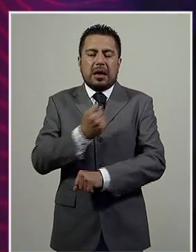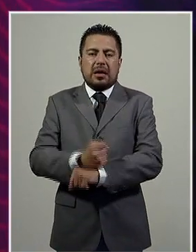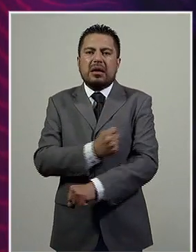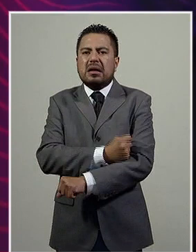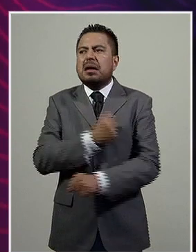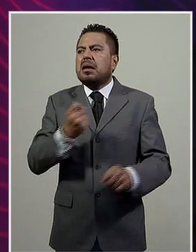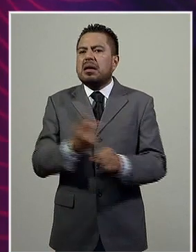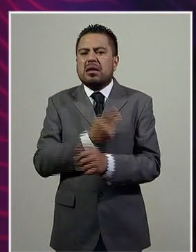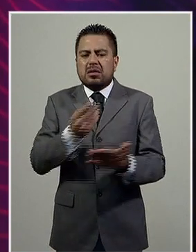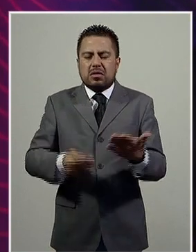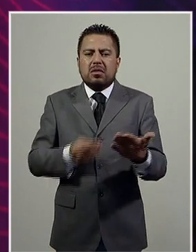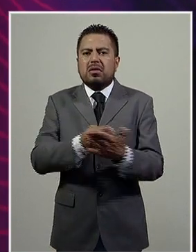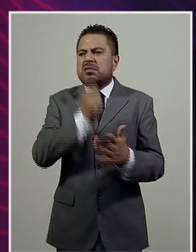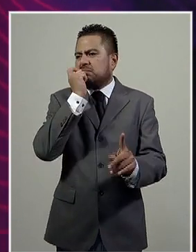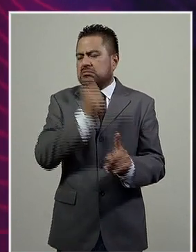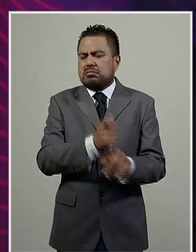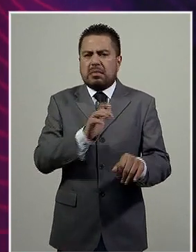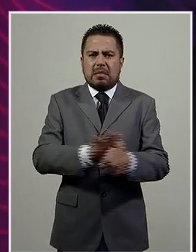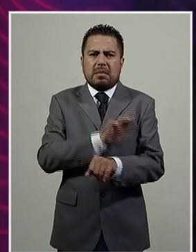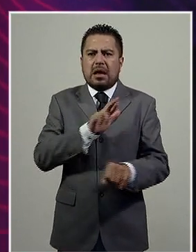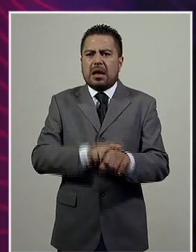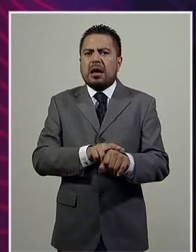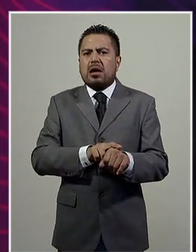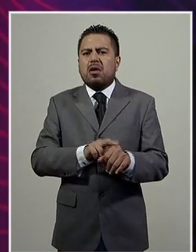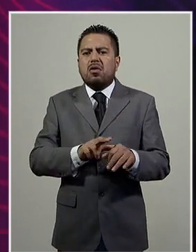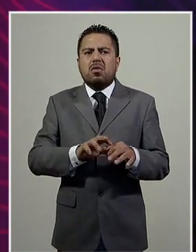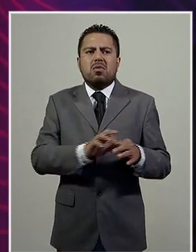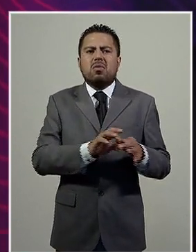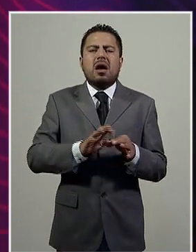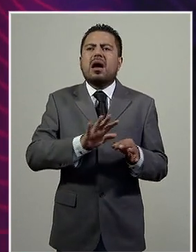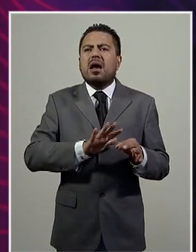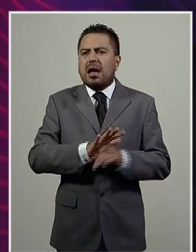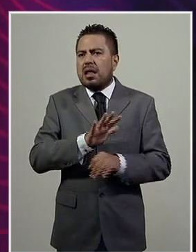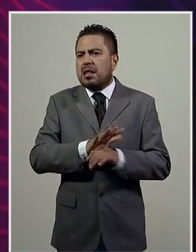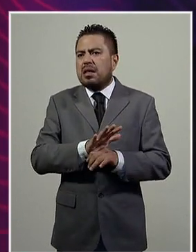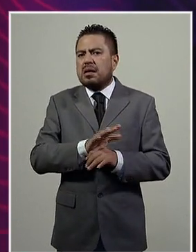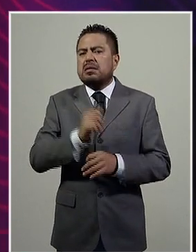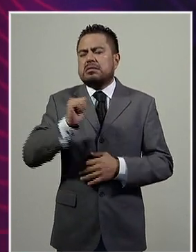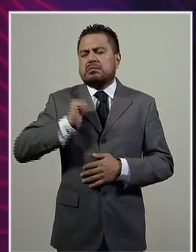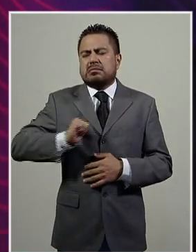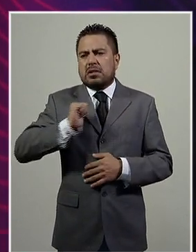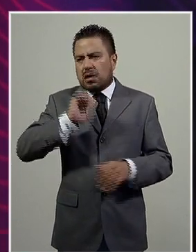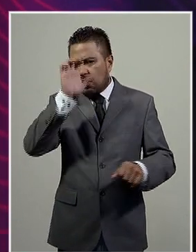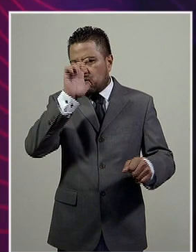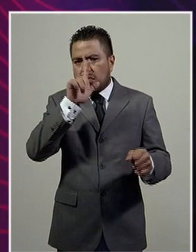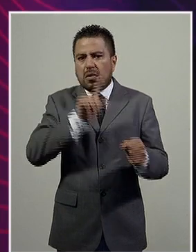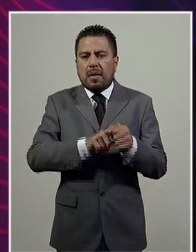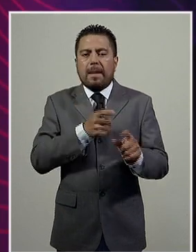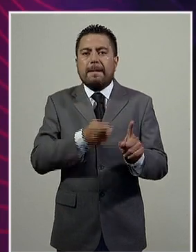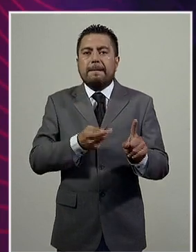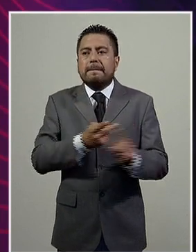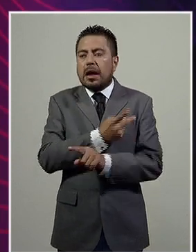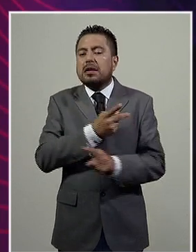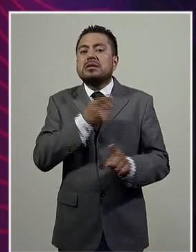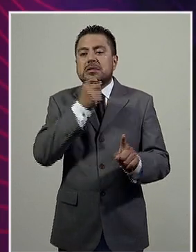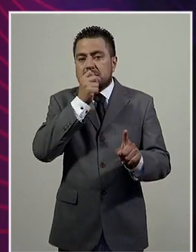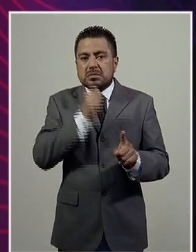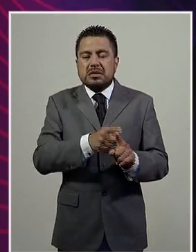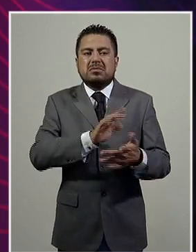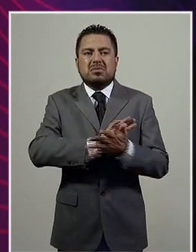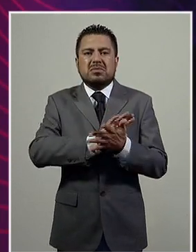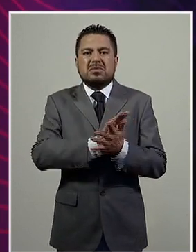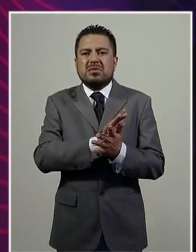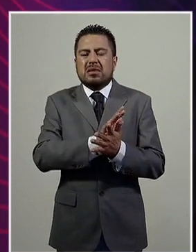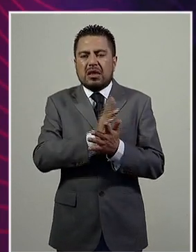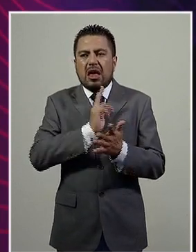da muchos significados respecto a lo que es, ¿no? Es una práctica ancestral y cultural, pero que por esta misma discriminación